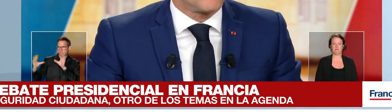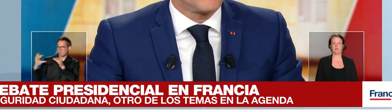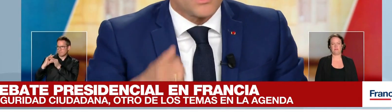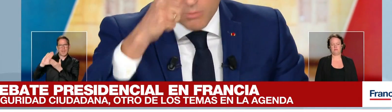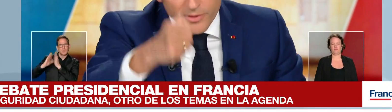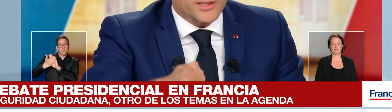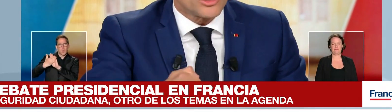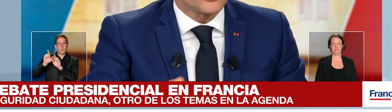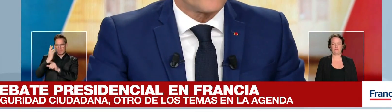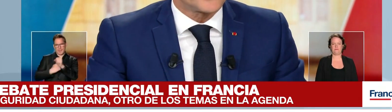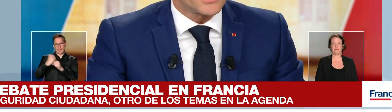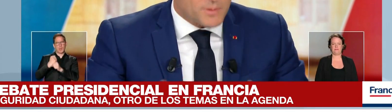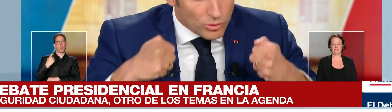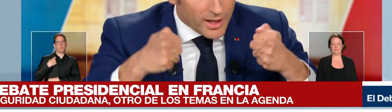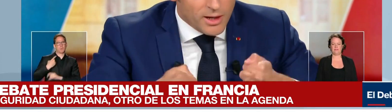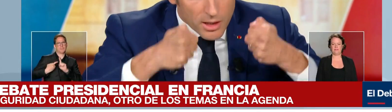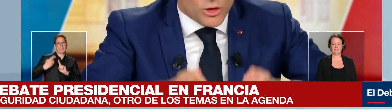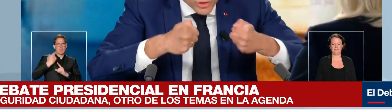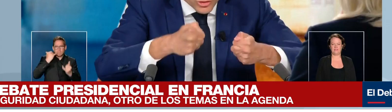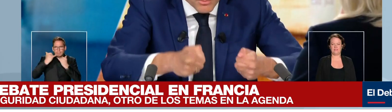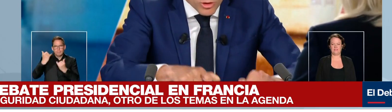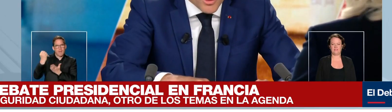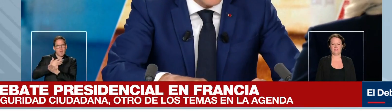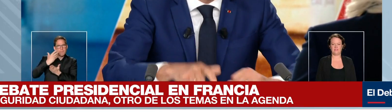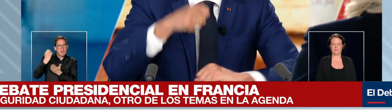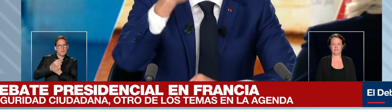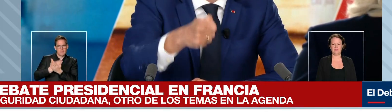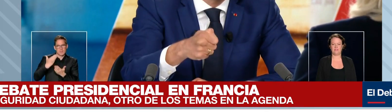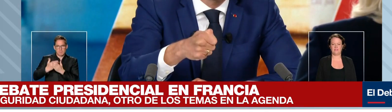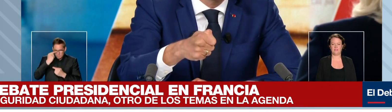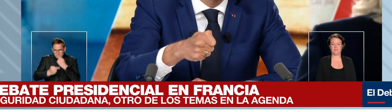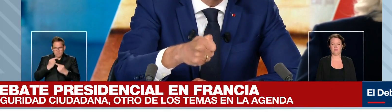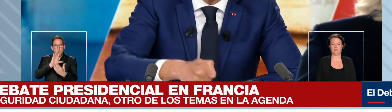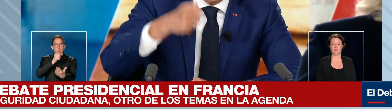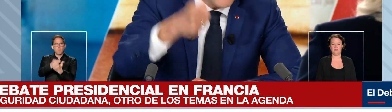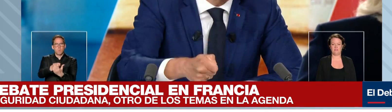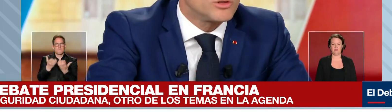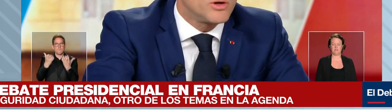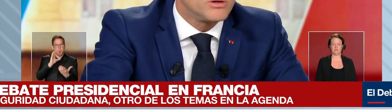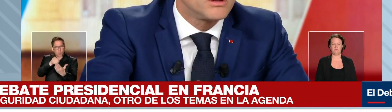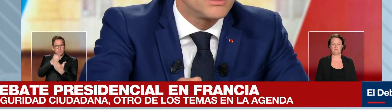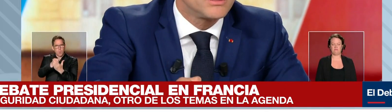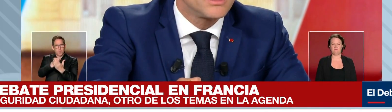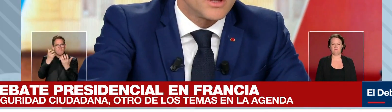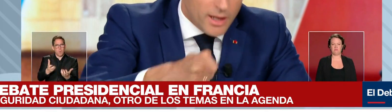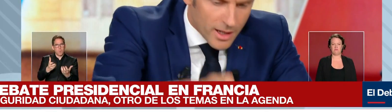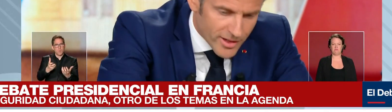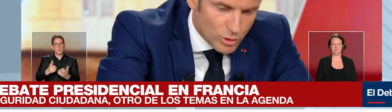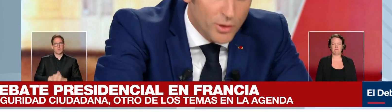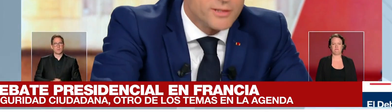trabajo, porque establecimos números 24/7, porque justamente Dijimos que había que llegar hasta el